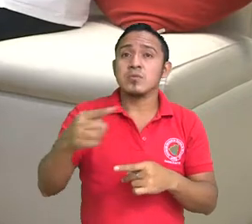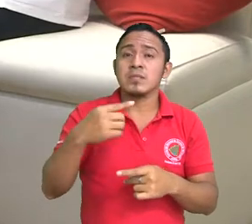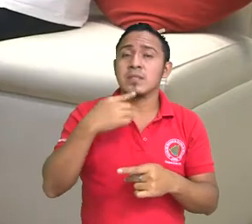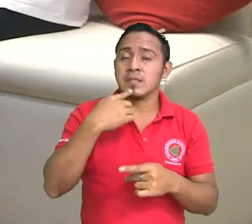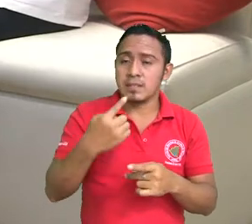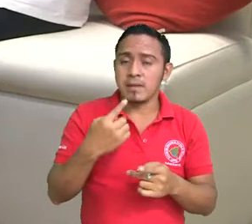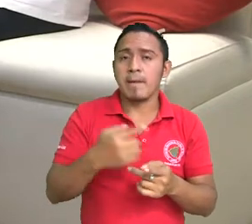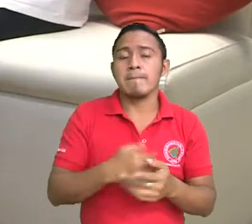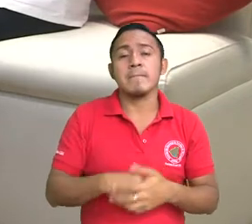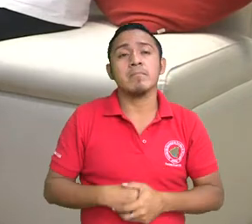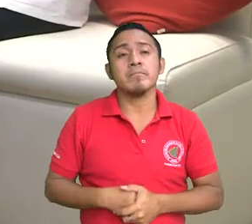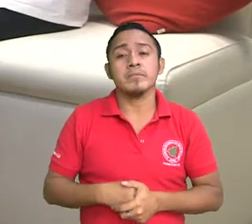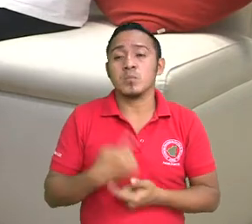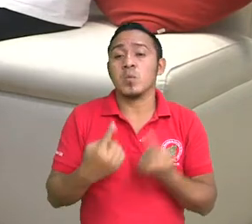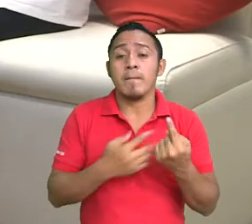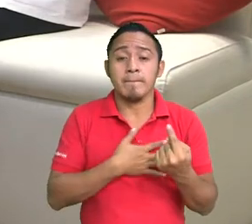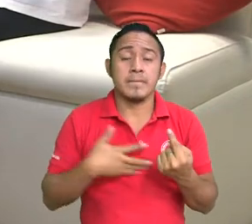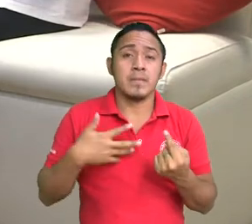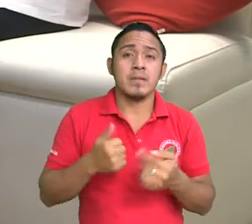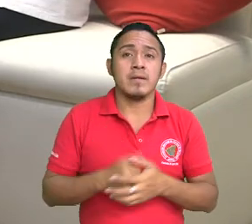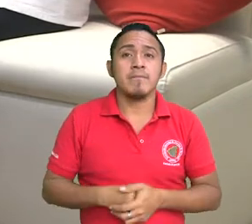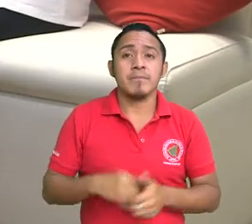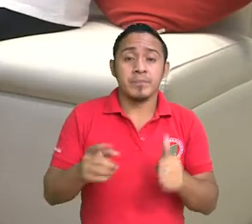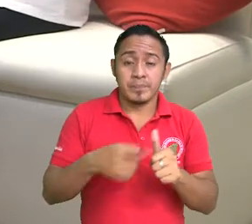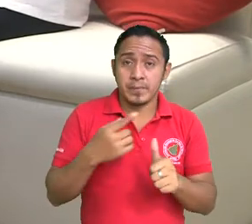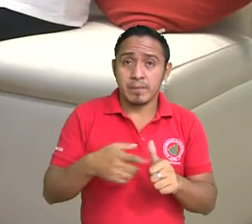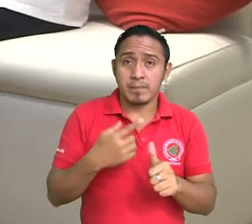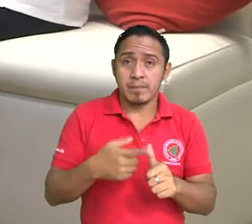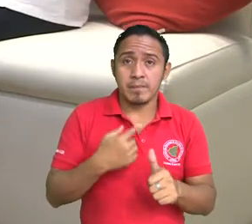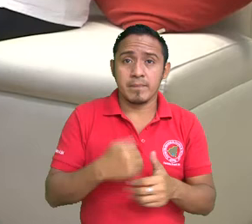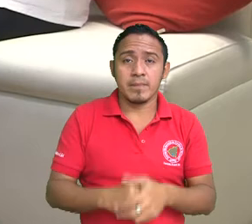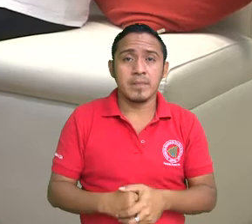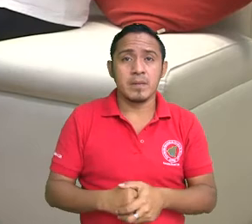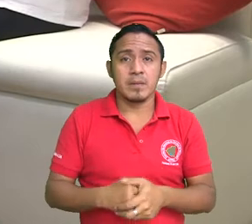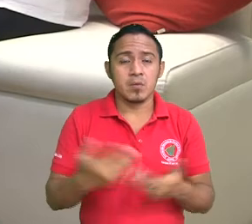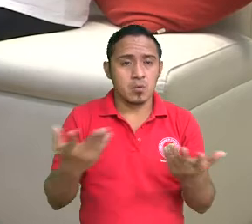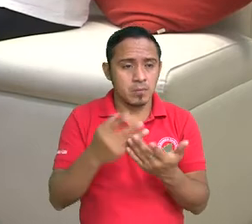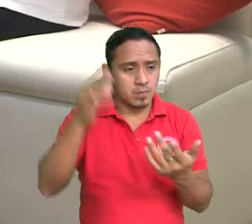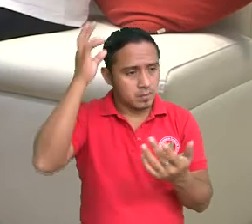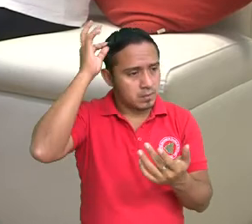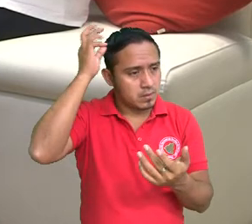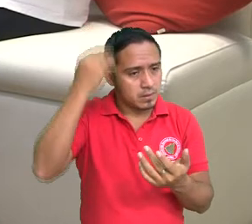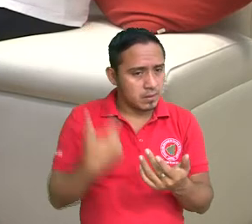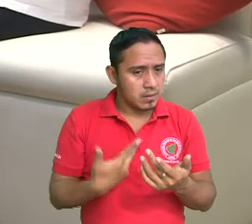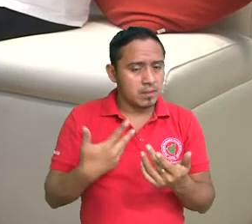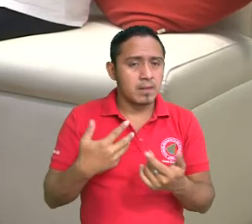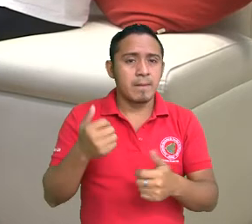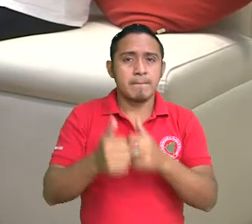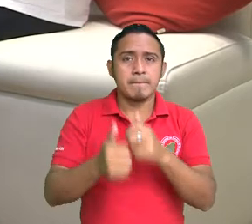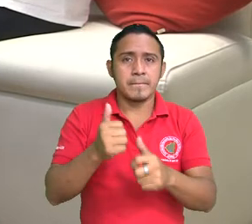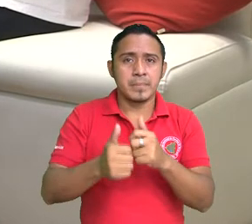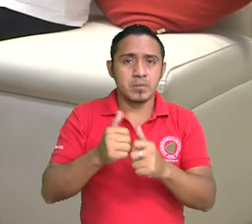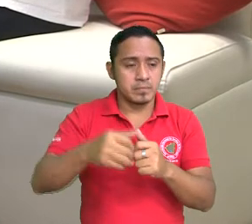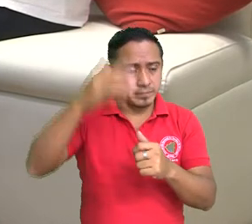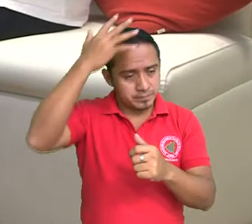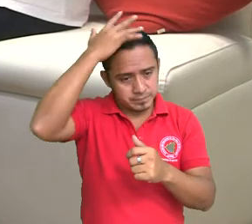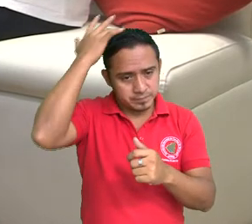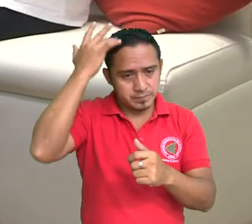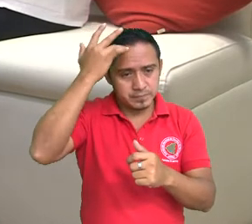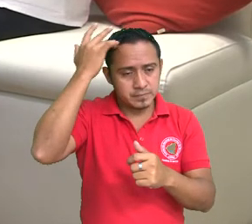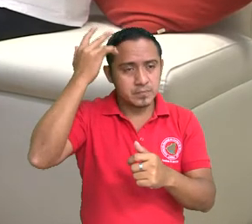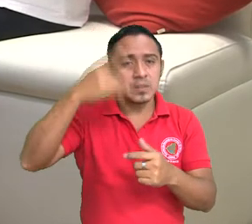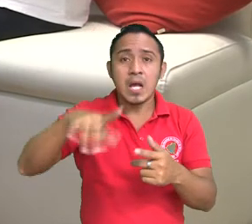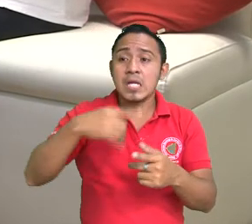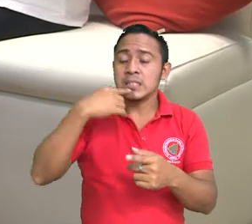recomiendan. Pues lo más importante, como te digo, es ver el tipo de caída, el tipo de problema que pueda tener en el cuero cabelludo. Según eso